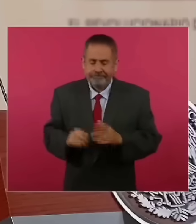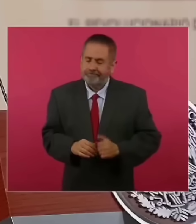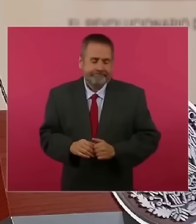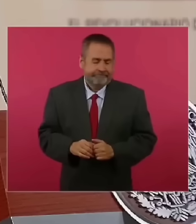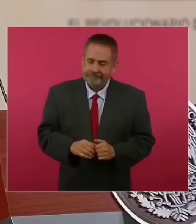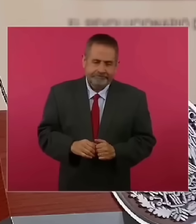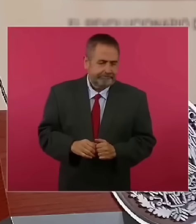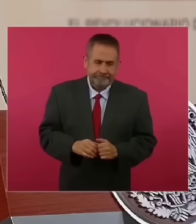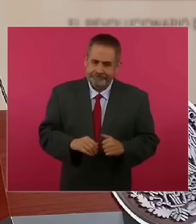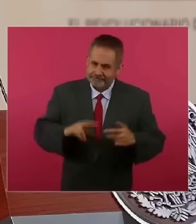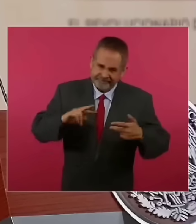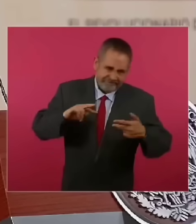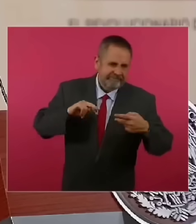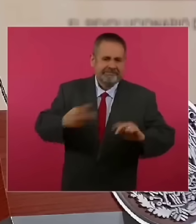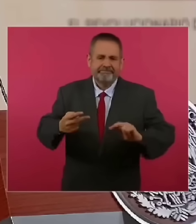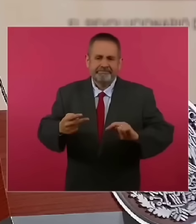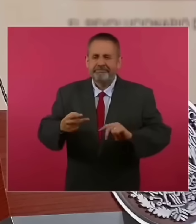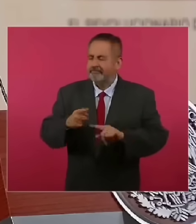En vez de eso,